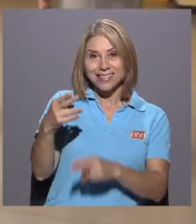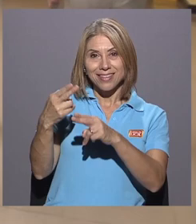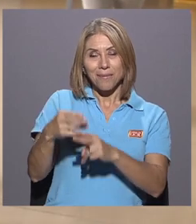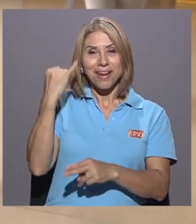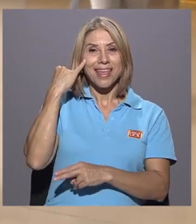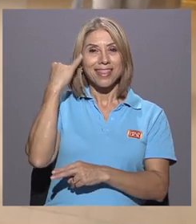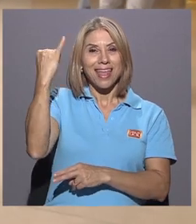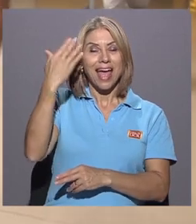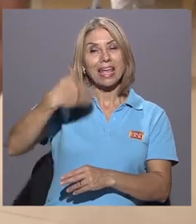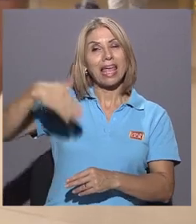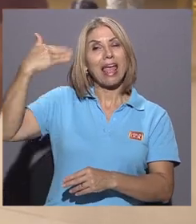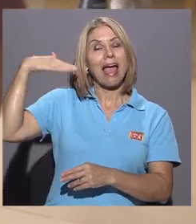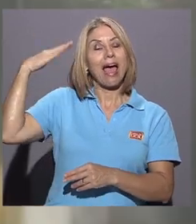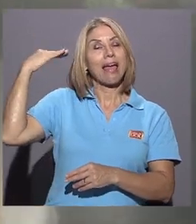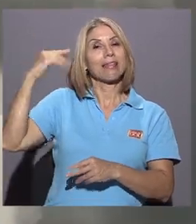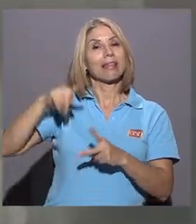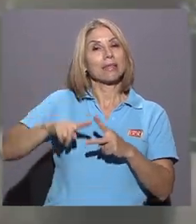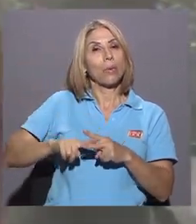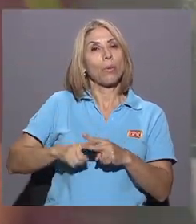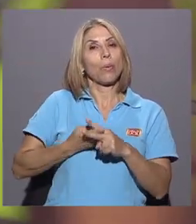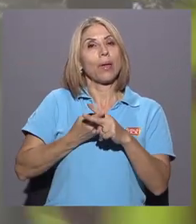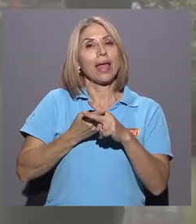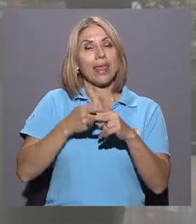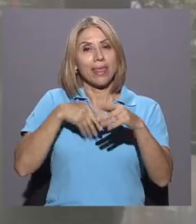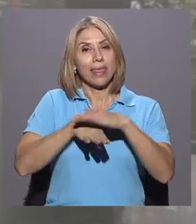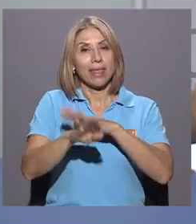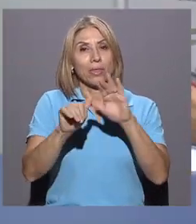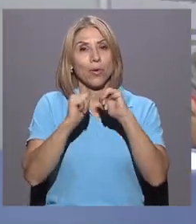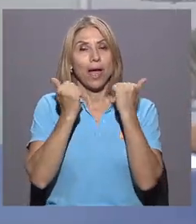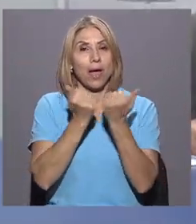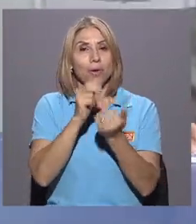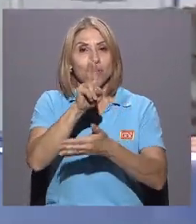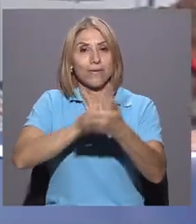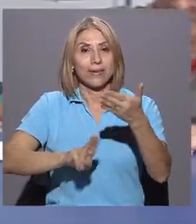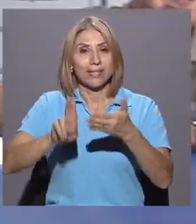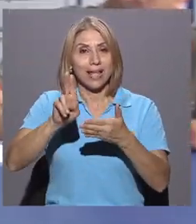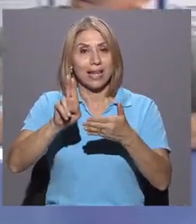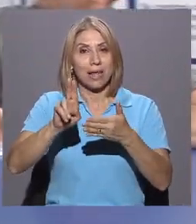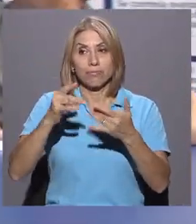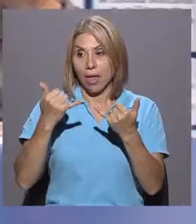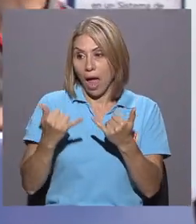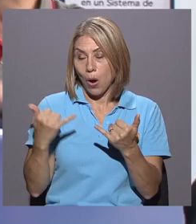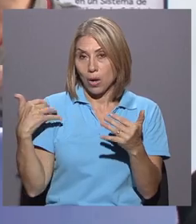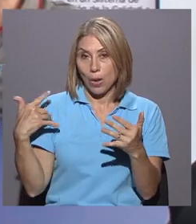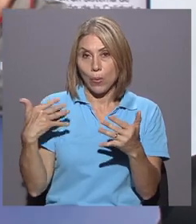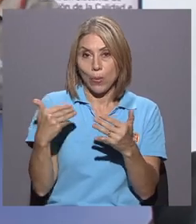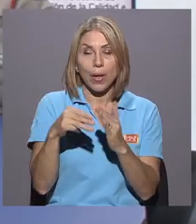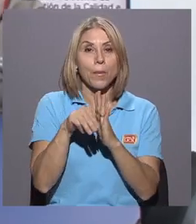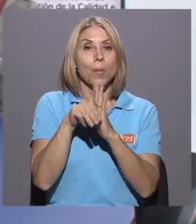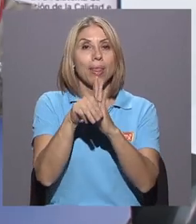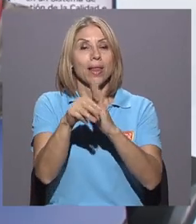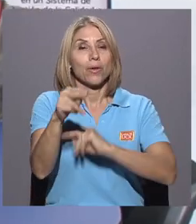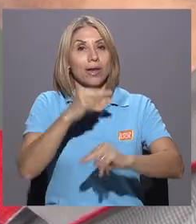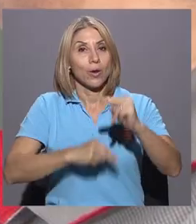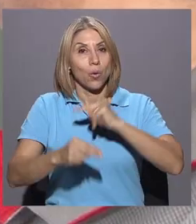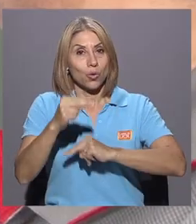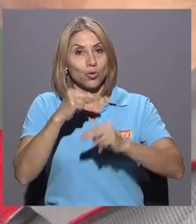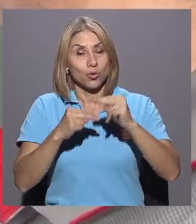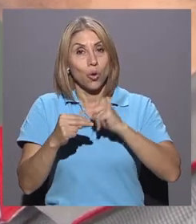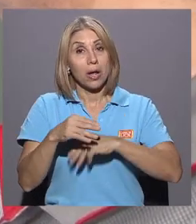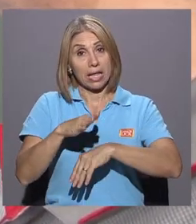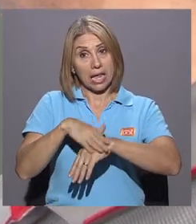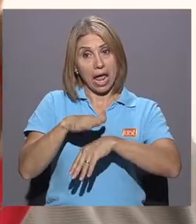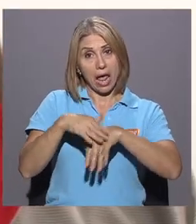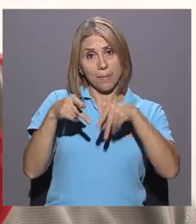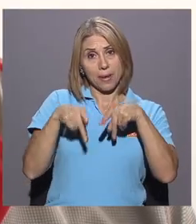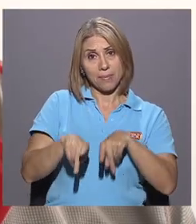idea que un día nació en un aula universitaria y que hoy se ha convertido en el modelo de negocio que le ha permitido a